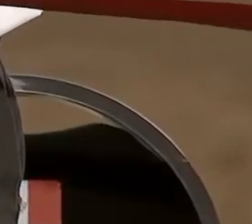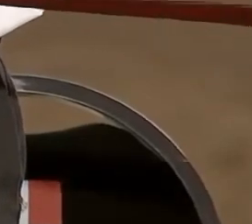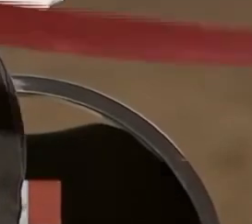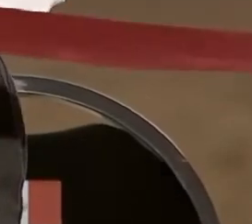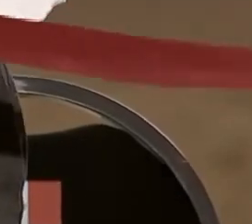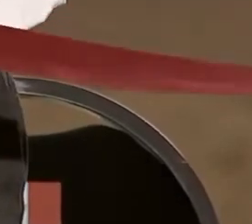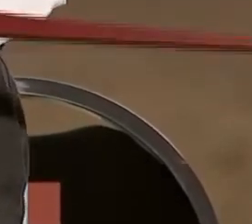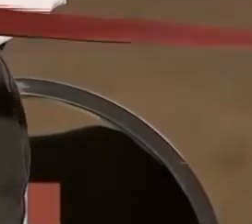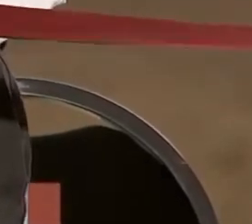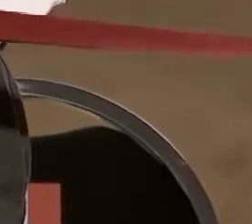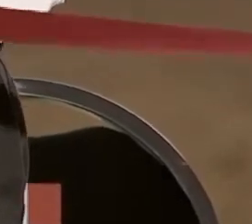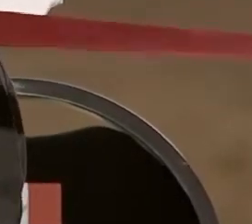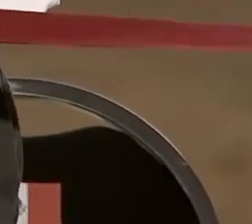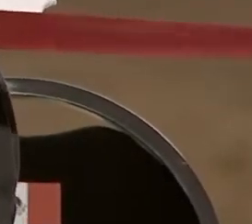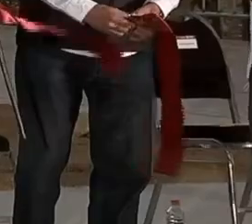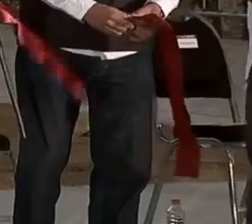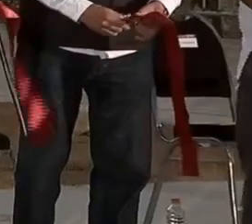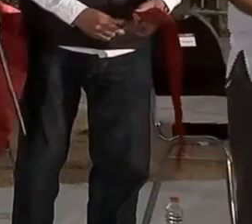Gracias.